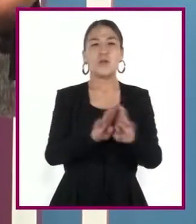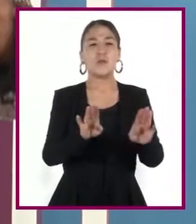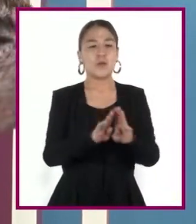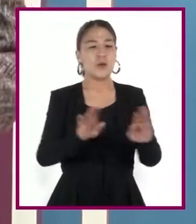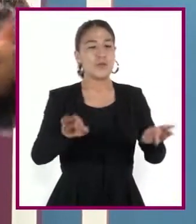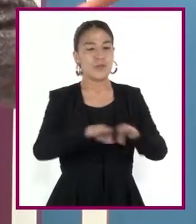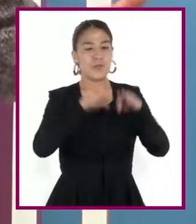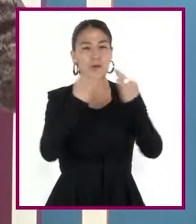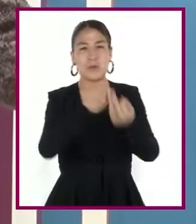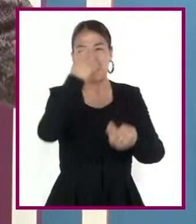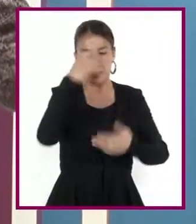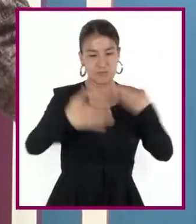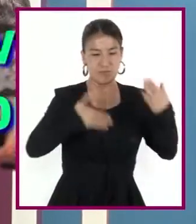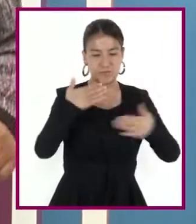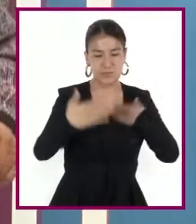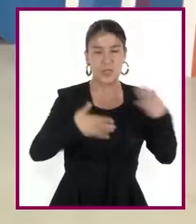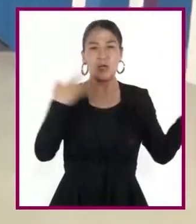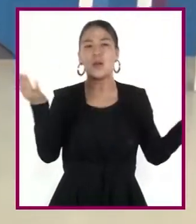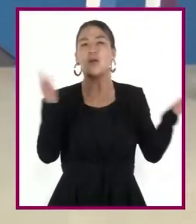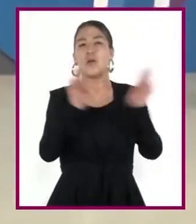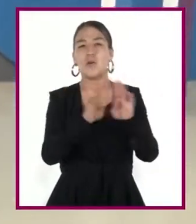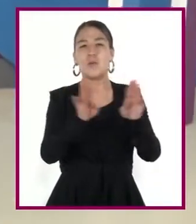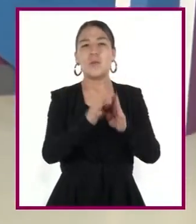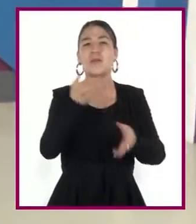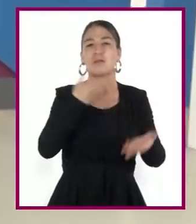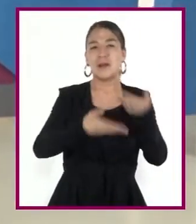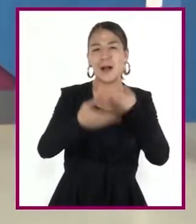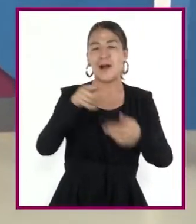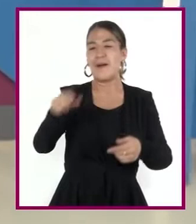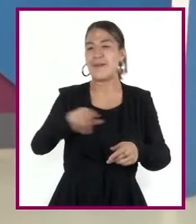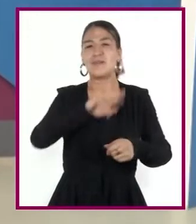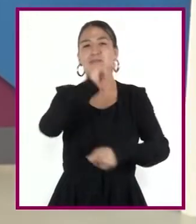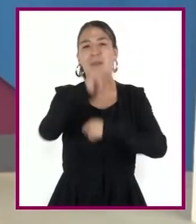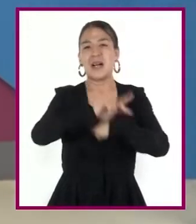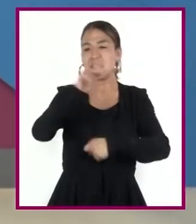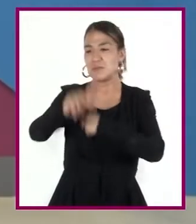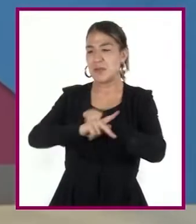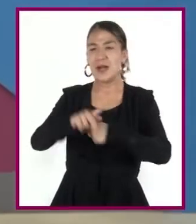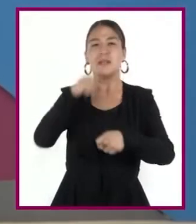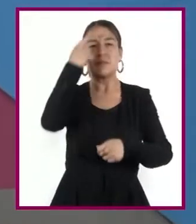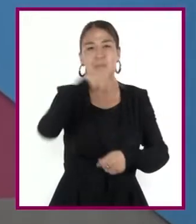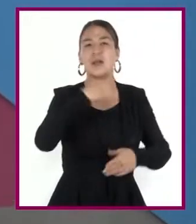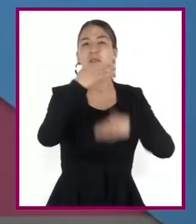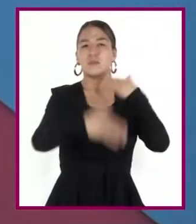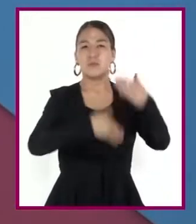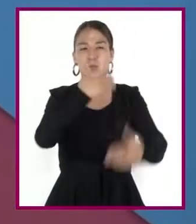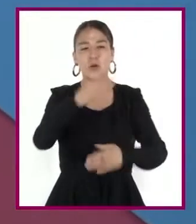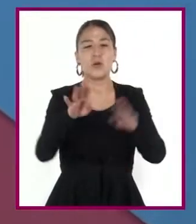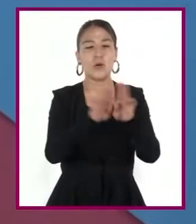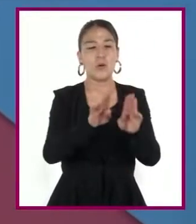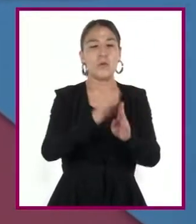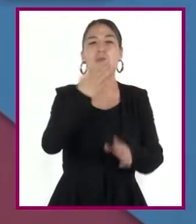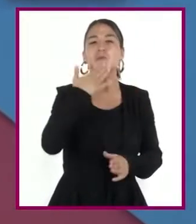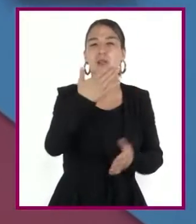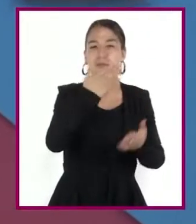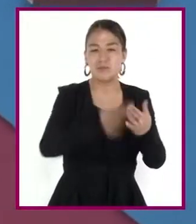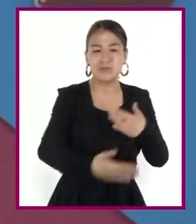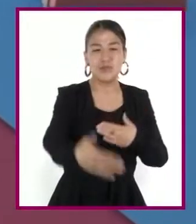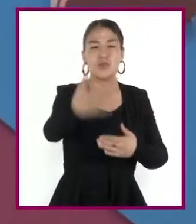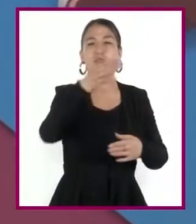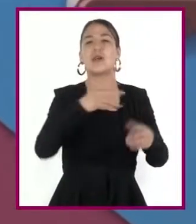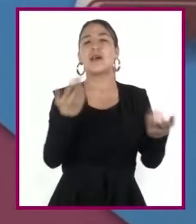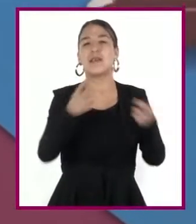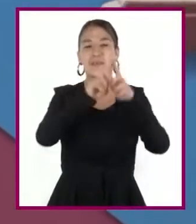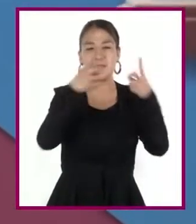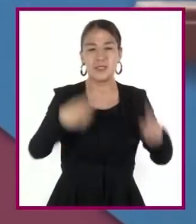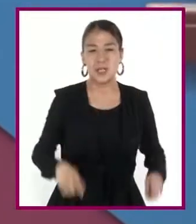de convivir entre las naciones, ya que es parte fundamental del proceso de desarrollo sostenible de los países y es